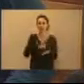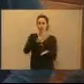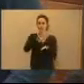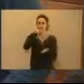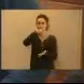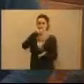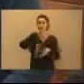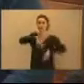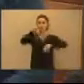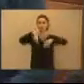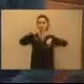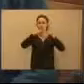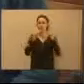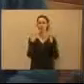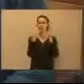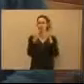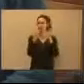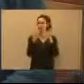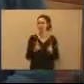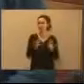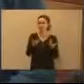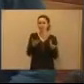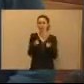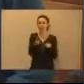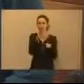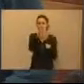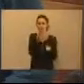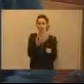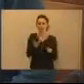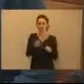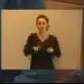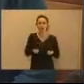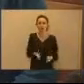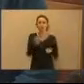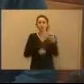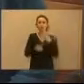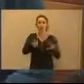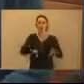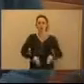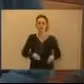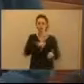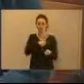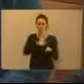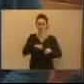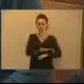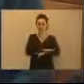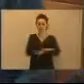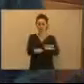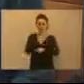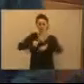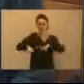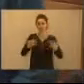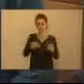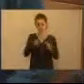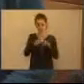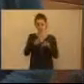plaga de ellos muy difícilmente controlable y que va a generar un importante coste económico difícilmente asumible por la Administración, con la diferencia de que estos bichos